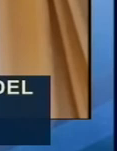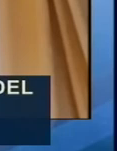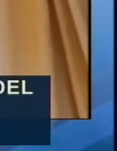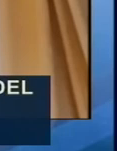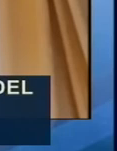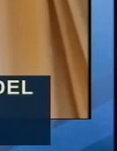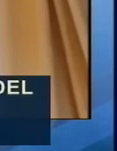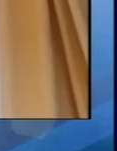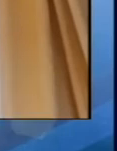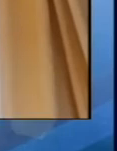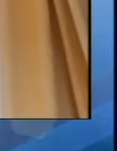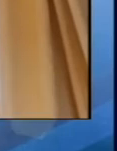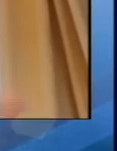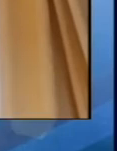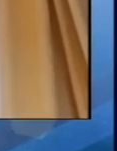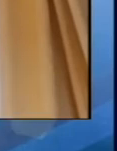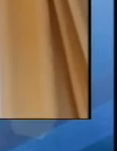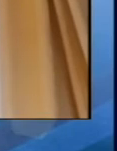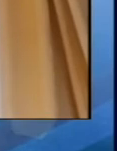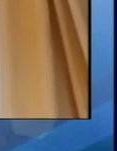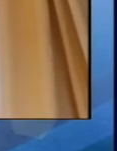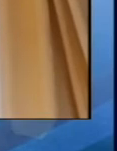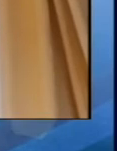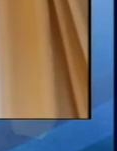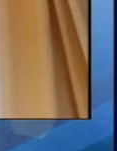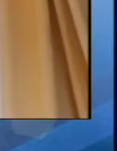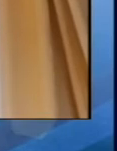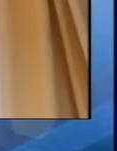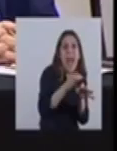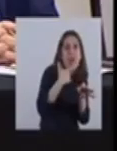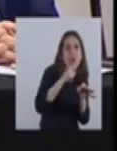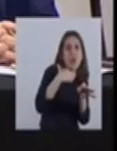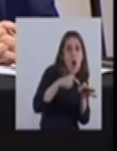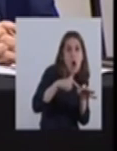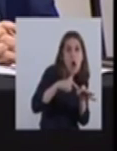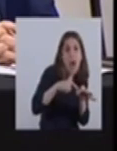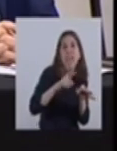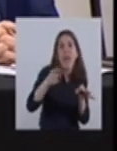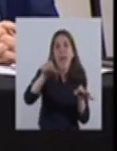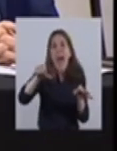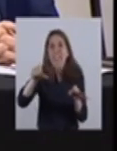digamos, lo que quieren es acelerar un proceso que se va a dar naturalmente en estos próximos 5 o 6 meses.